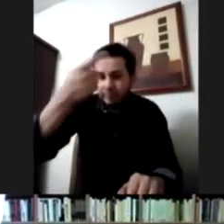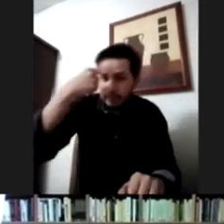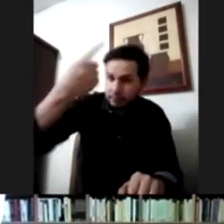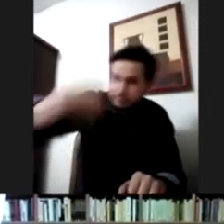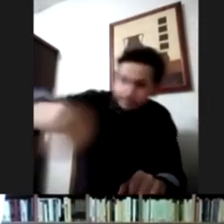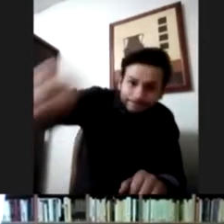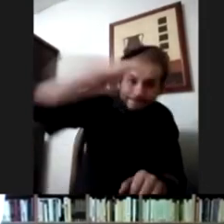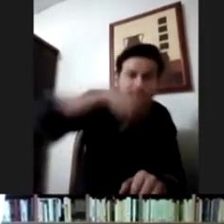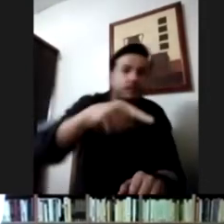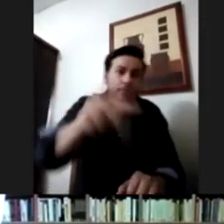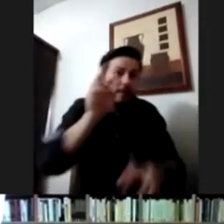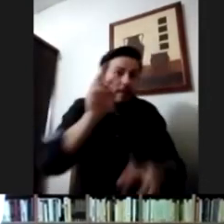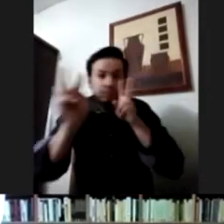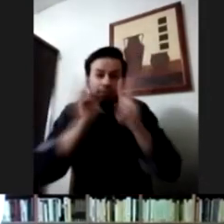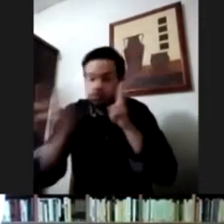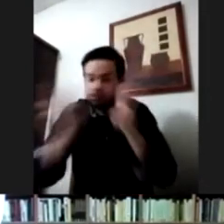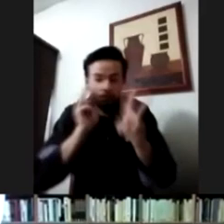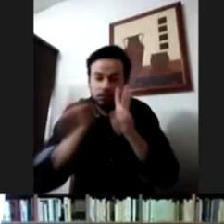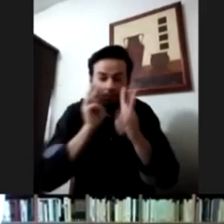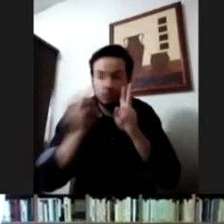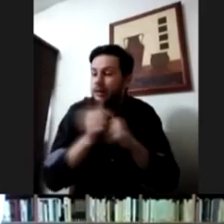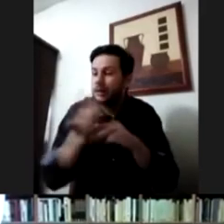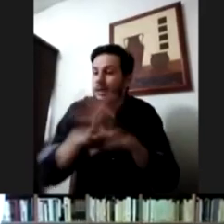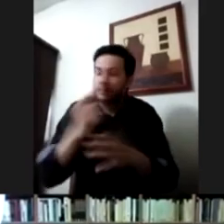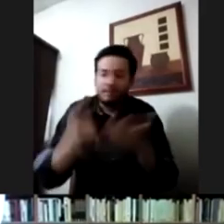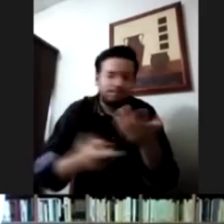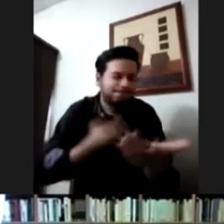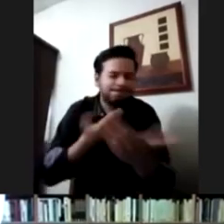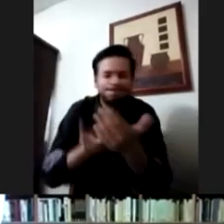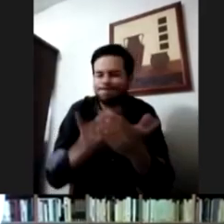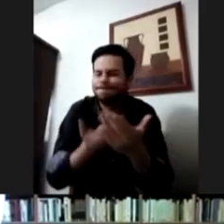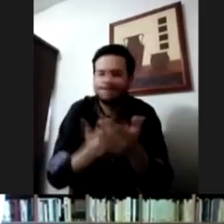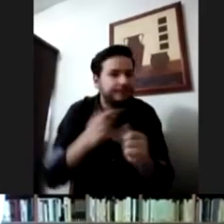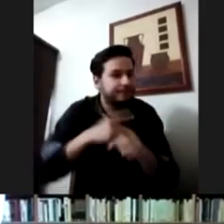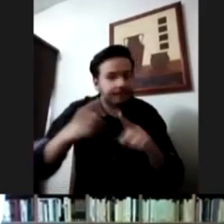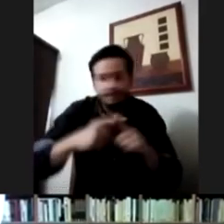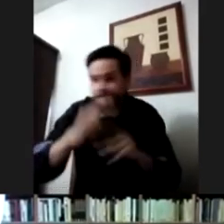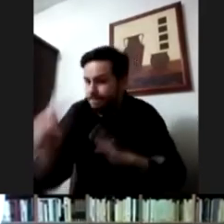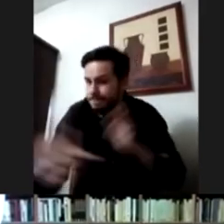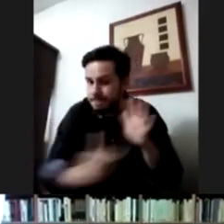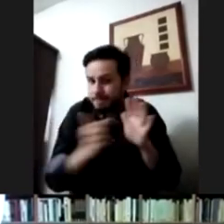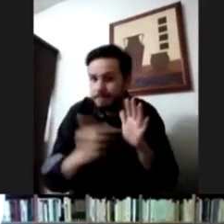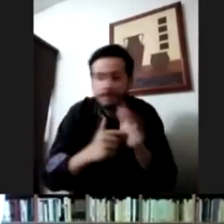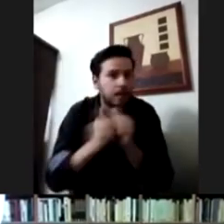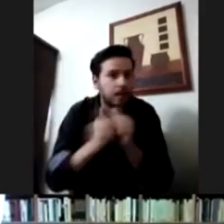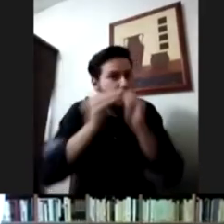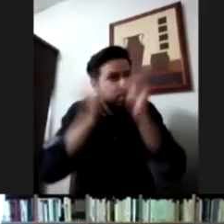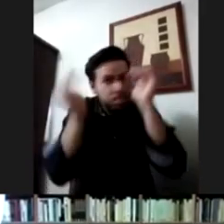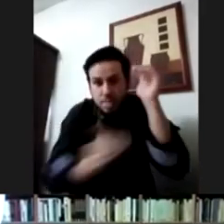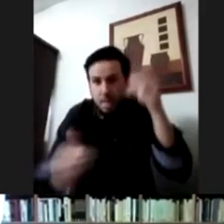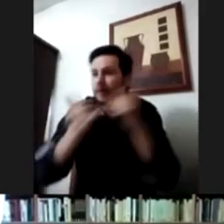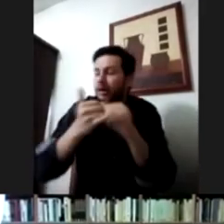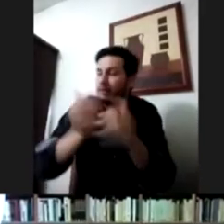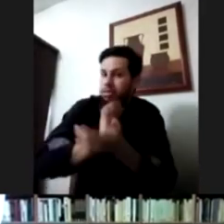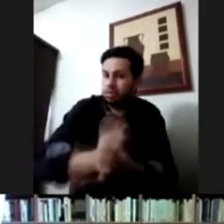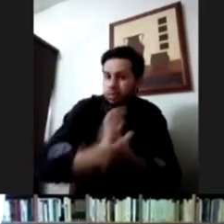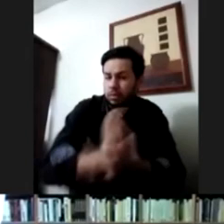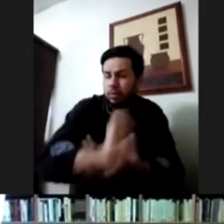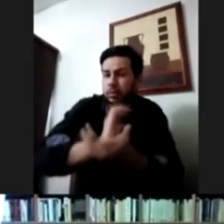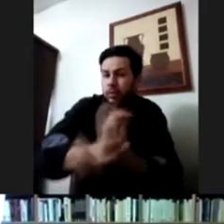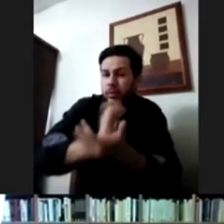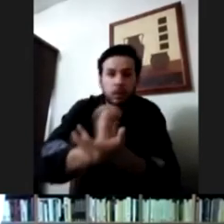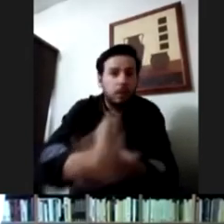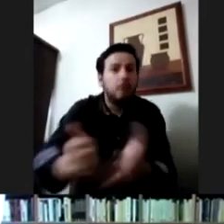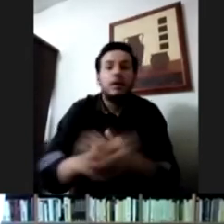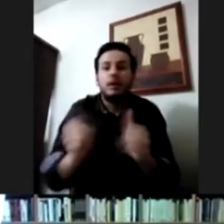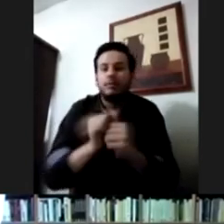cómo, y ya se ha platicado en muchos espacios, pues cómo las situaciones de desigualdad y de discriminación existentes pues se